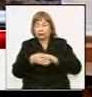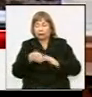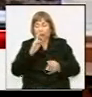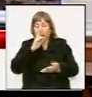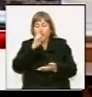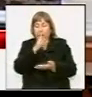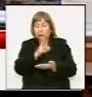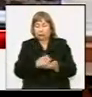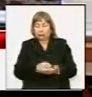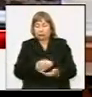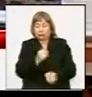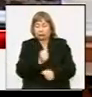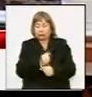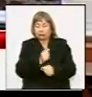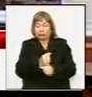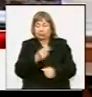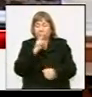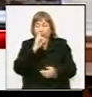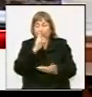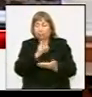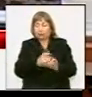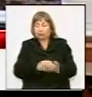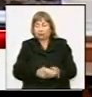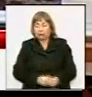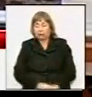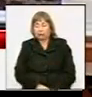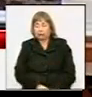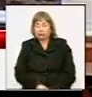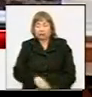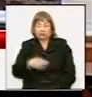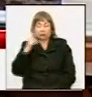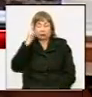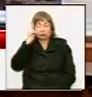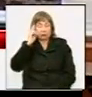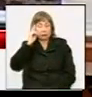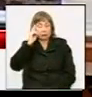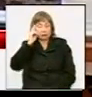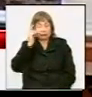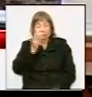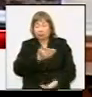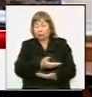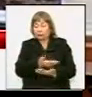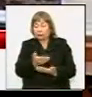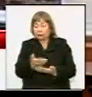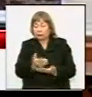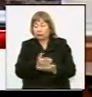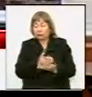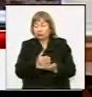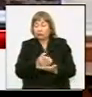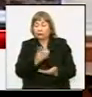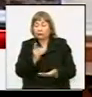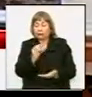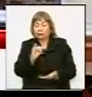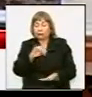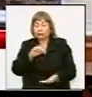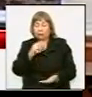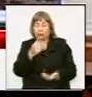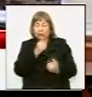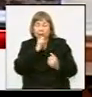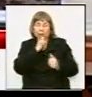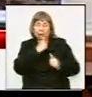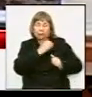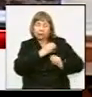honesto. De mi ingreso honesto. Y por eso también comparto con el congresista Dipas el dolor que